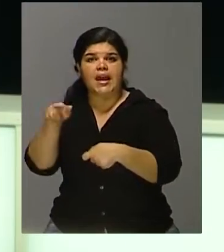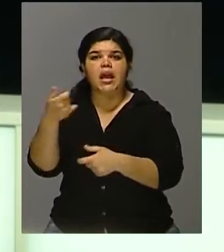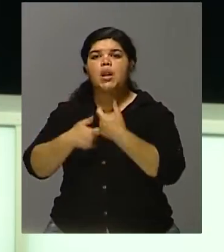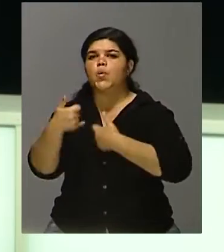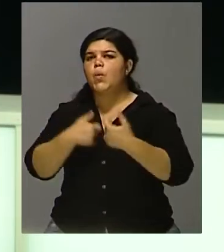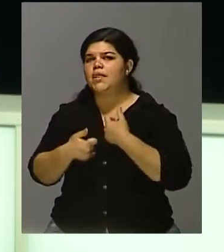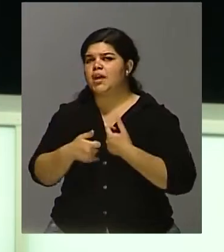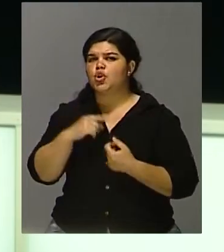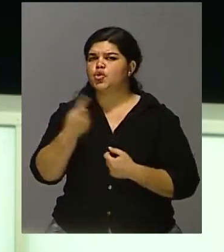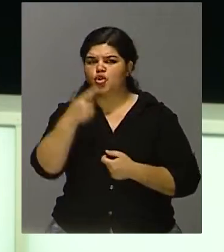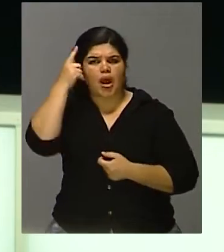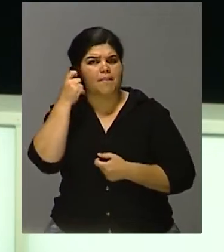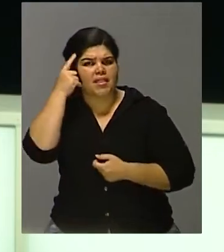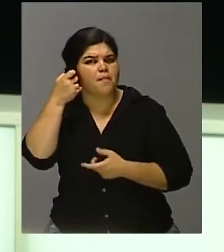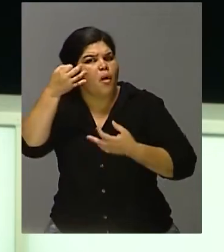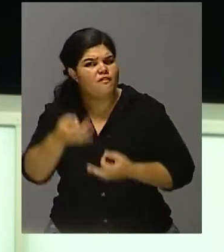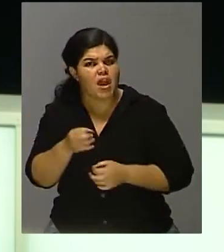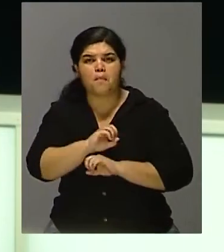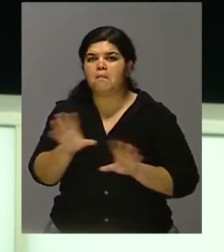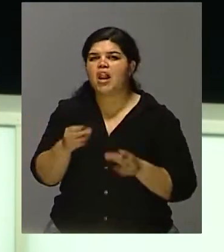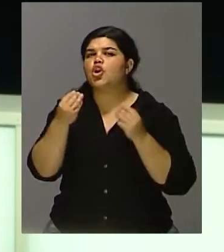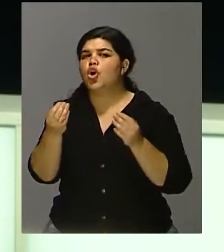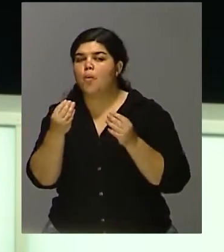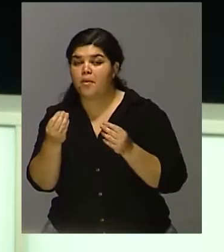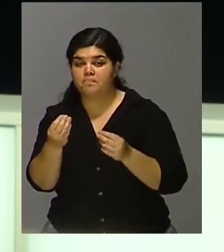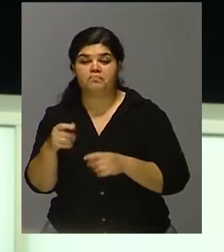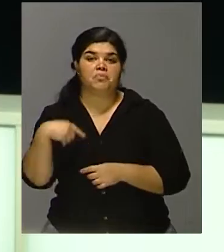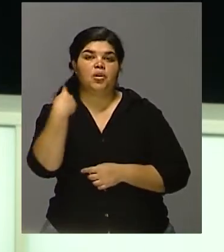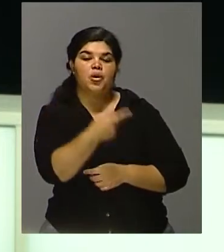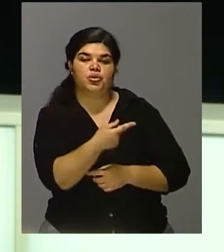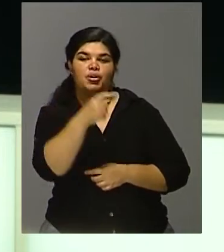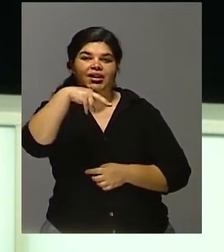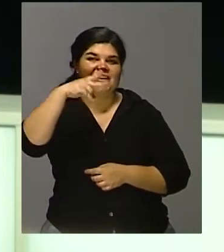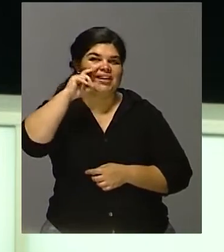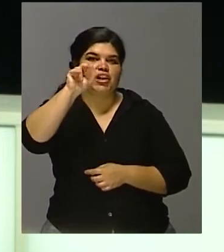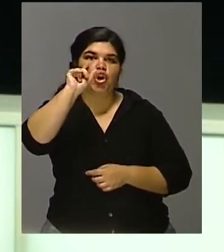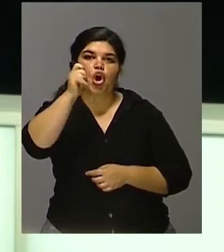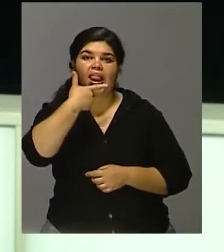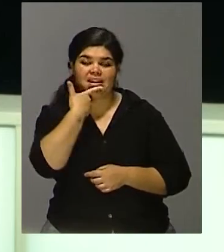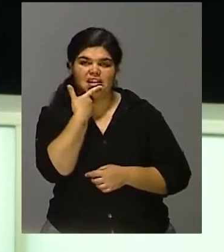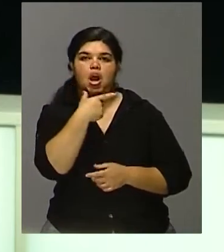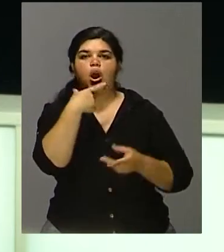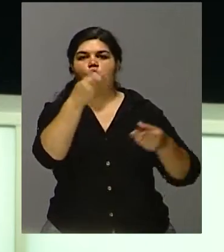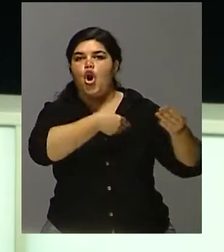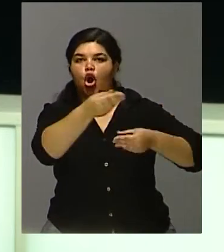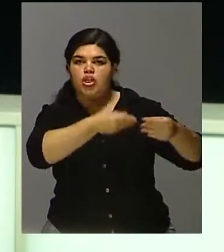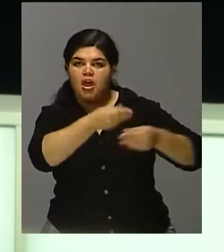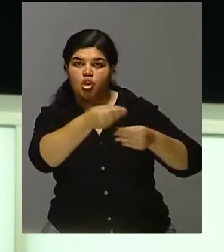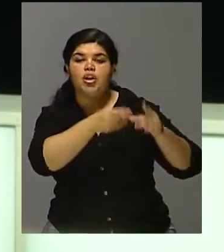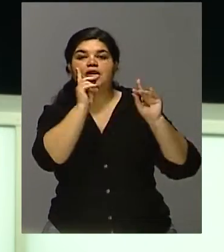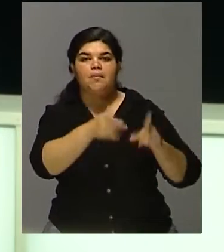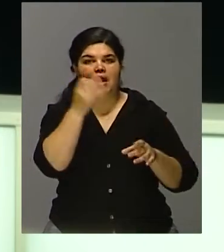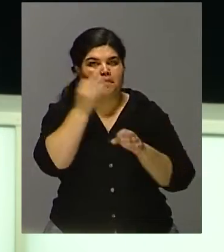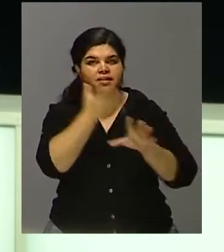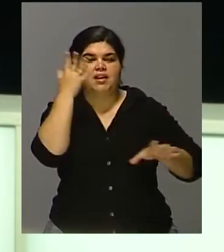educados financieramente en la Argentina. Vamos a preguntarle a Nicolás Marcos González, que es contador y especialista en administración